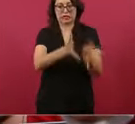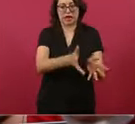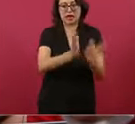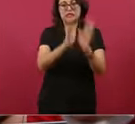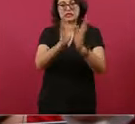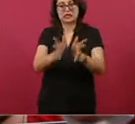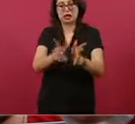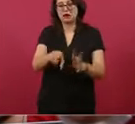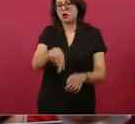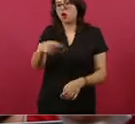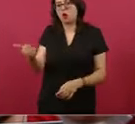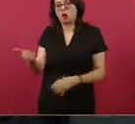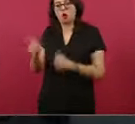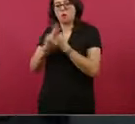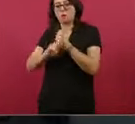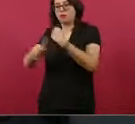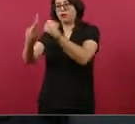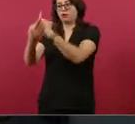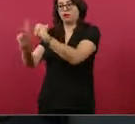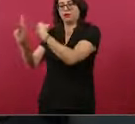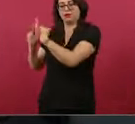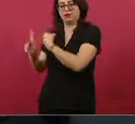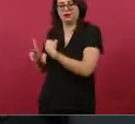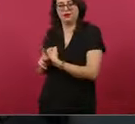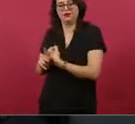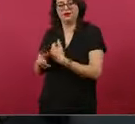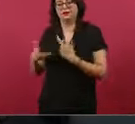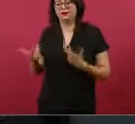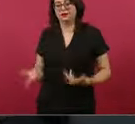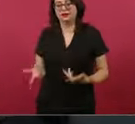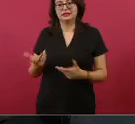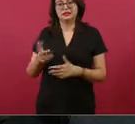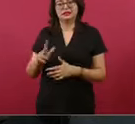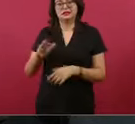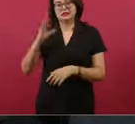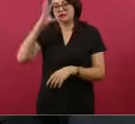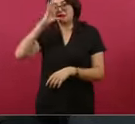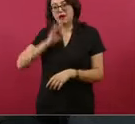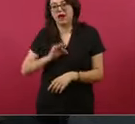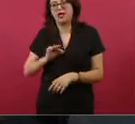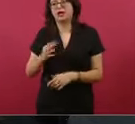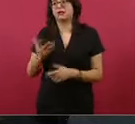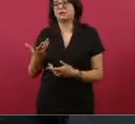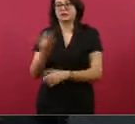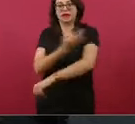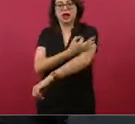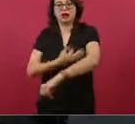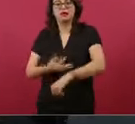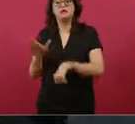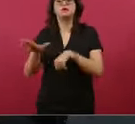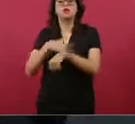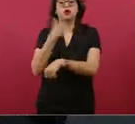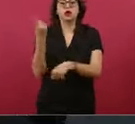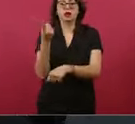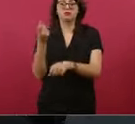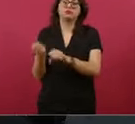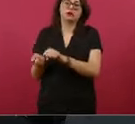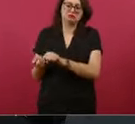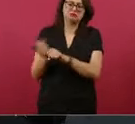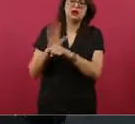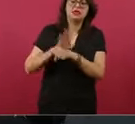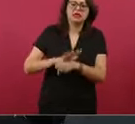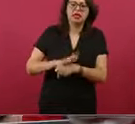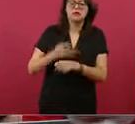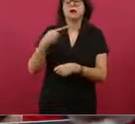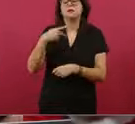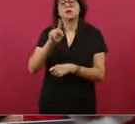que hay un retraso, pues por varios factores, entre ellos, por ejemplo, la pandemia, que pues complicó un poquito los trabajos, pero también no se ha